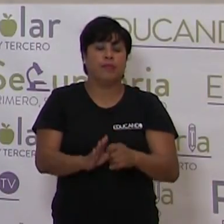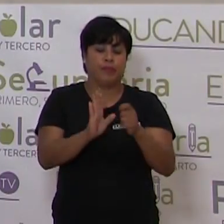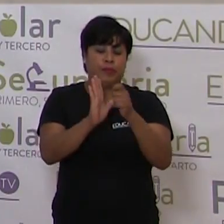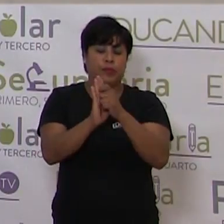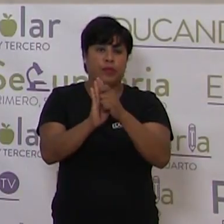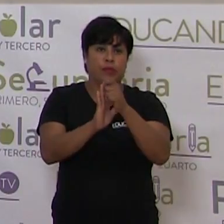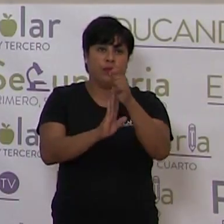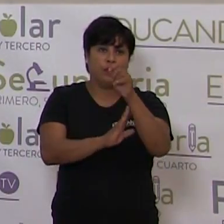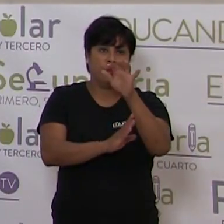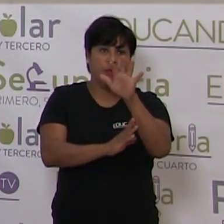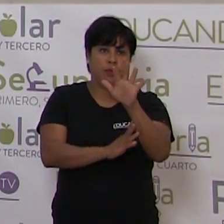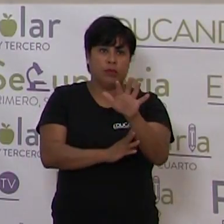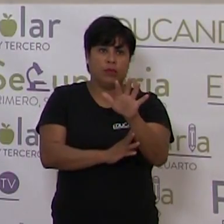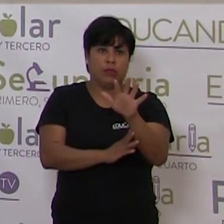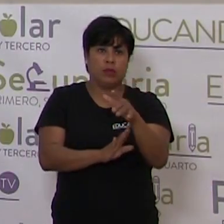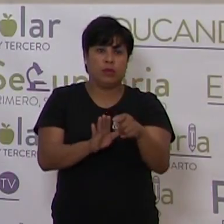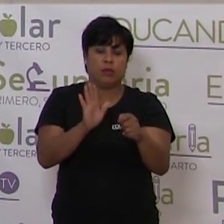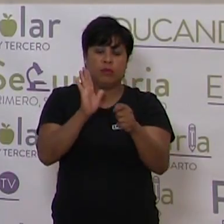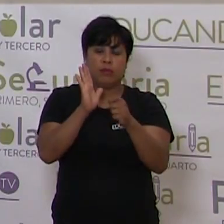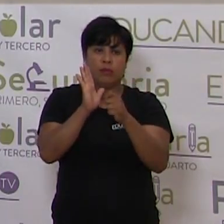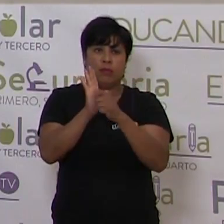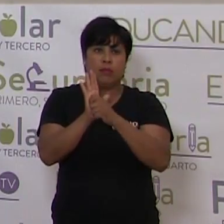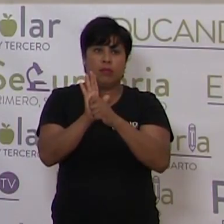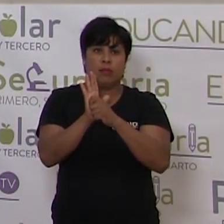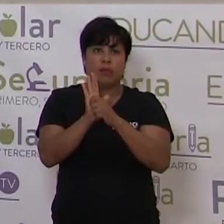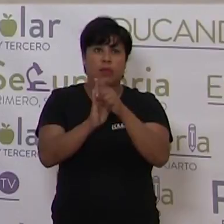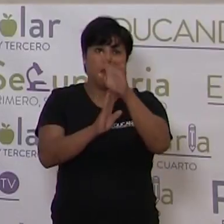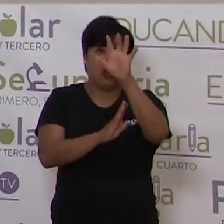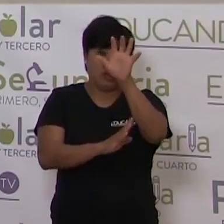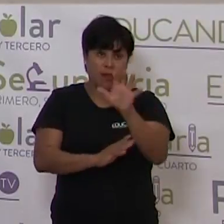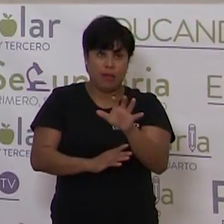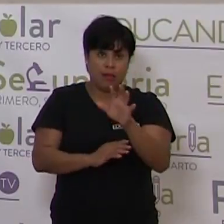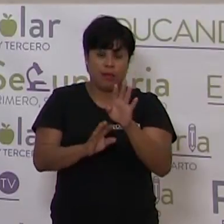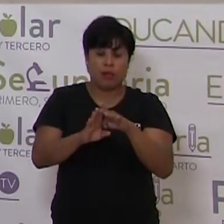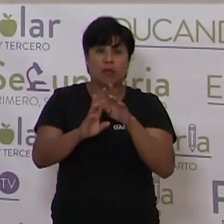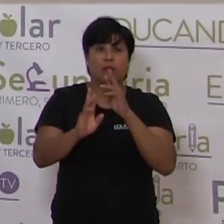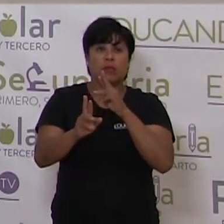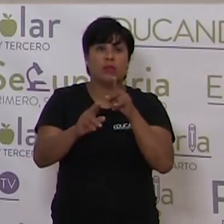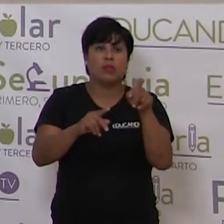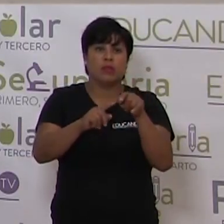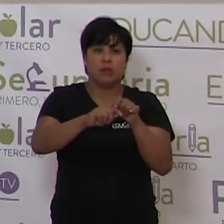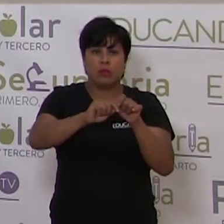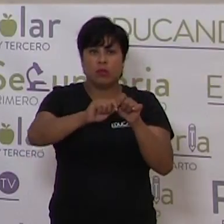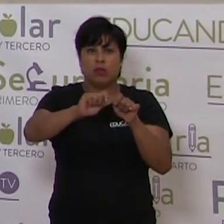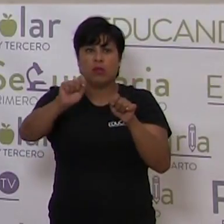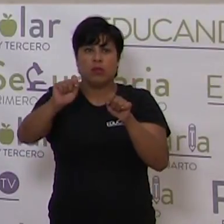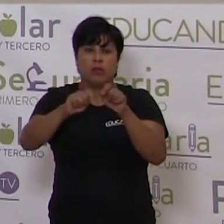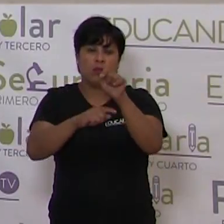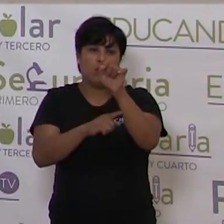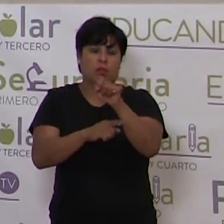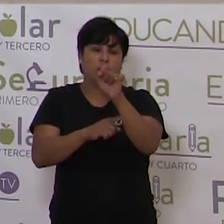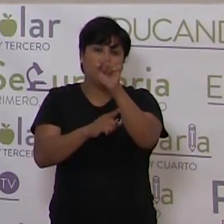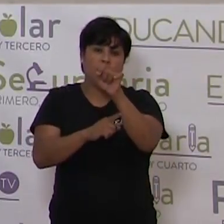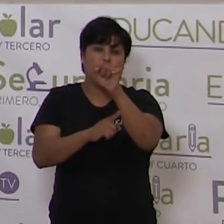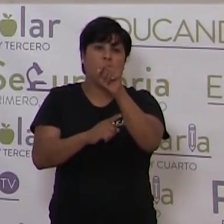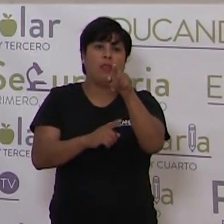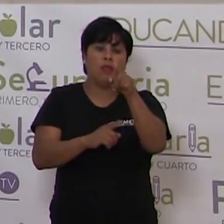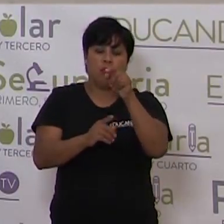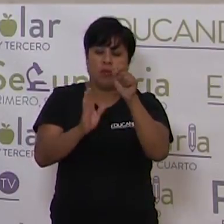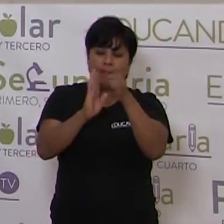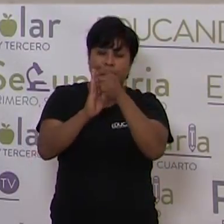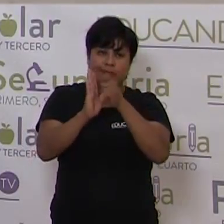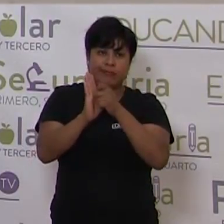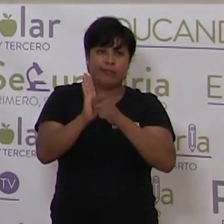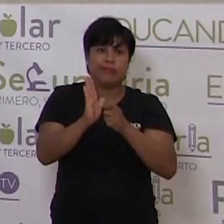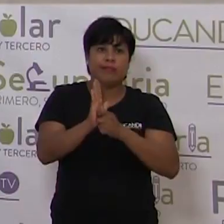5, por punto 5, y lo que te dé lo vas a marcar de este punto 0 a